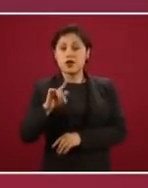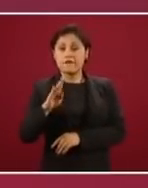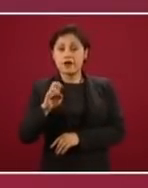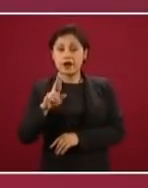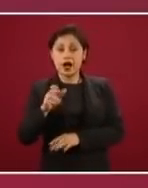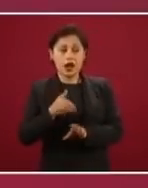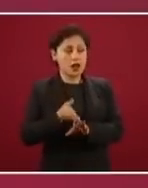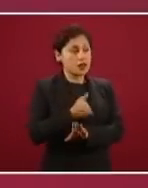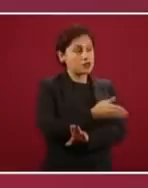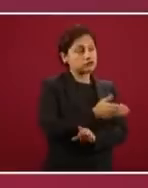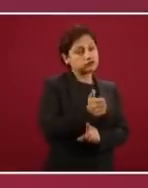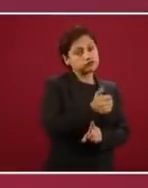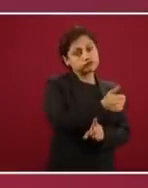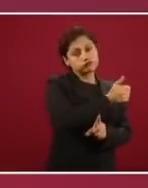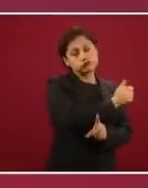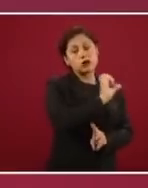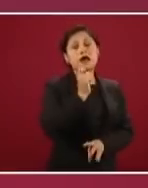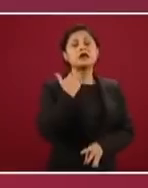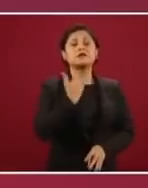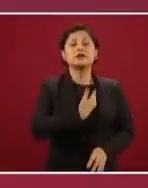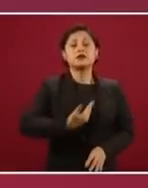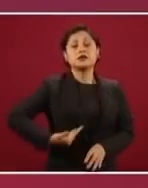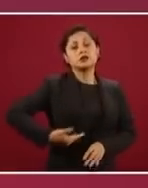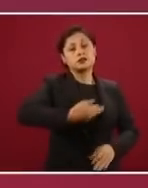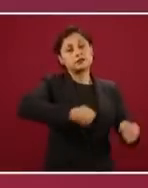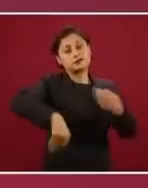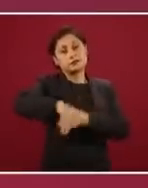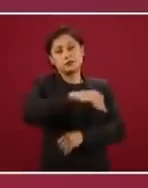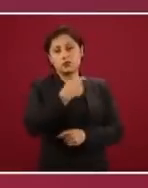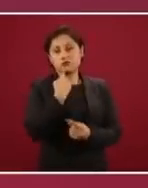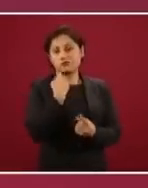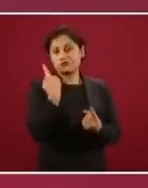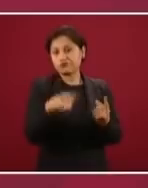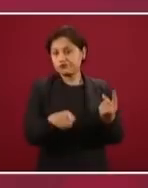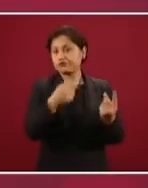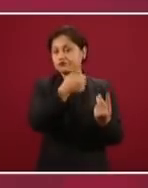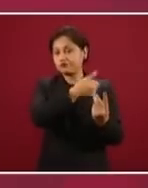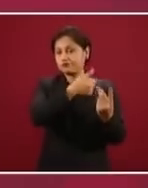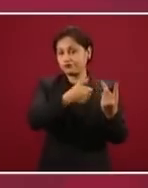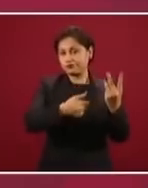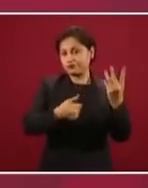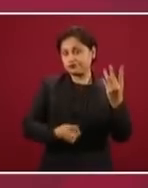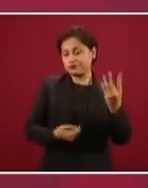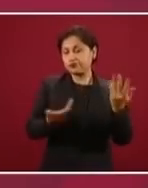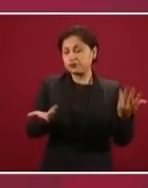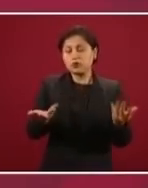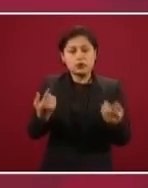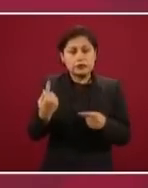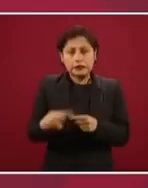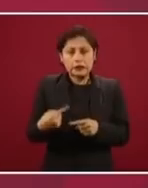la tragedia nacional esto es salinas